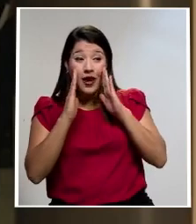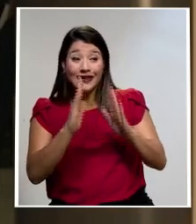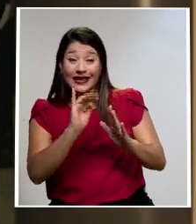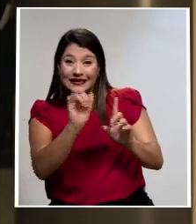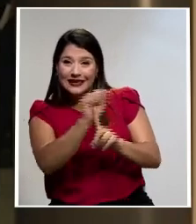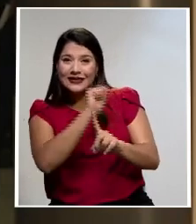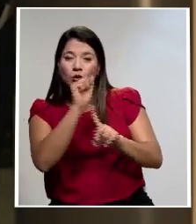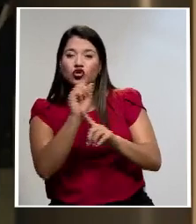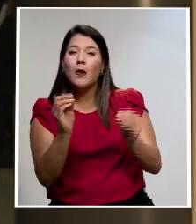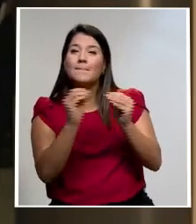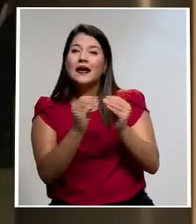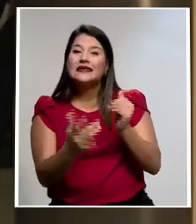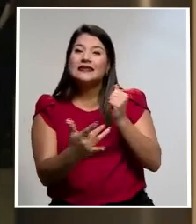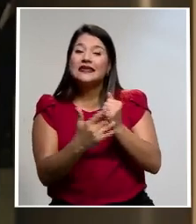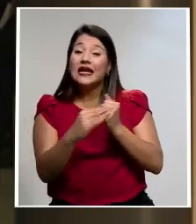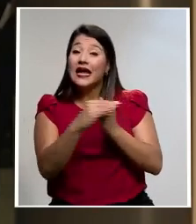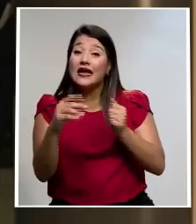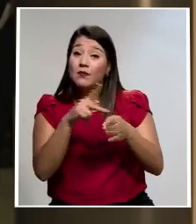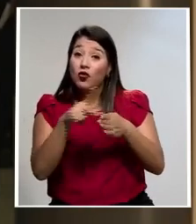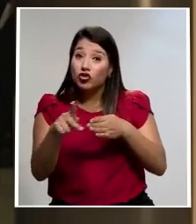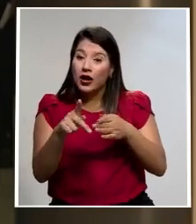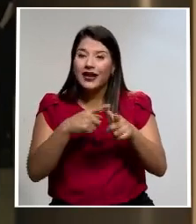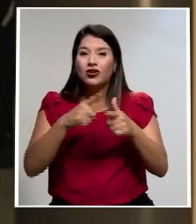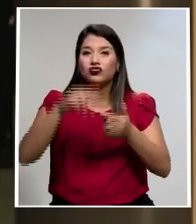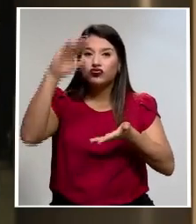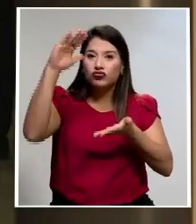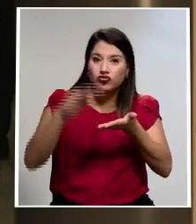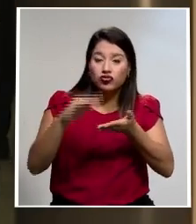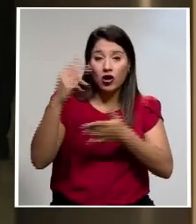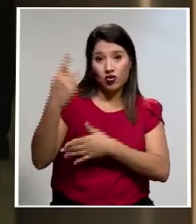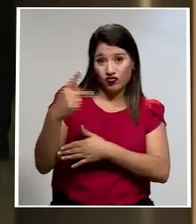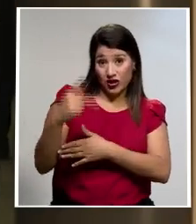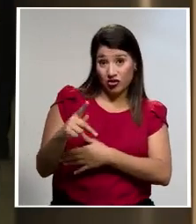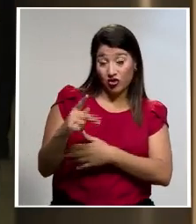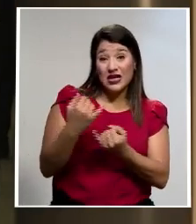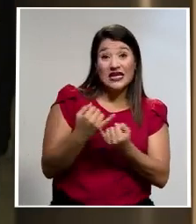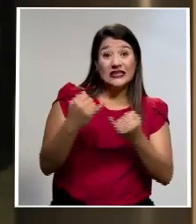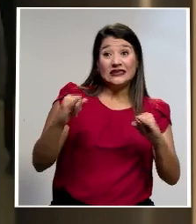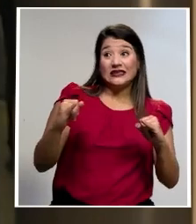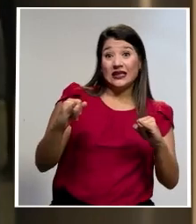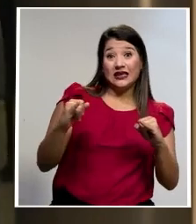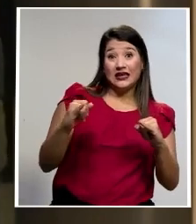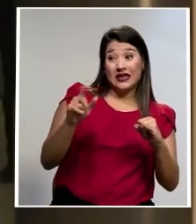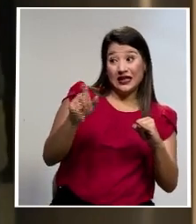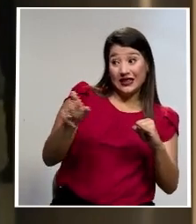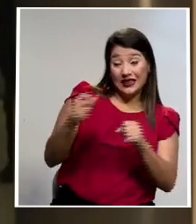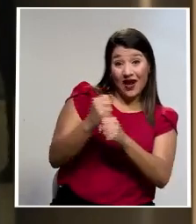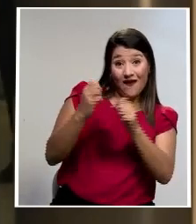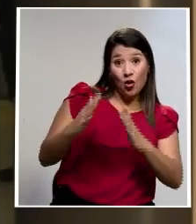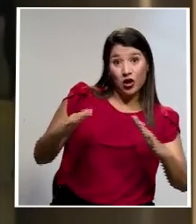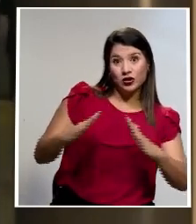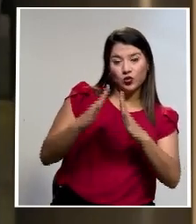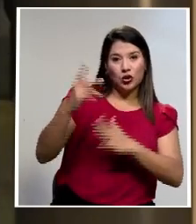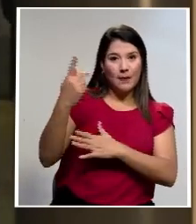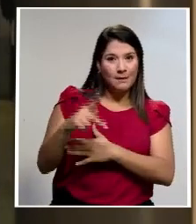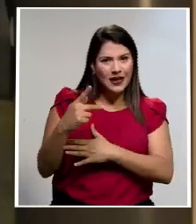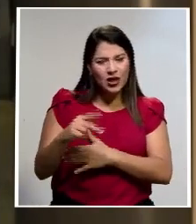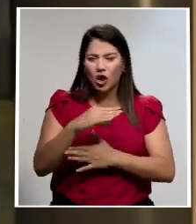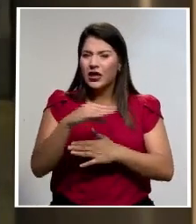profesional, disminuyendo los riesgos y no poniendo en peligro personas usuarias y haciendo el